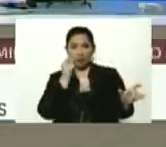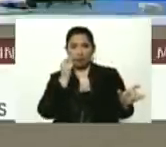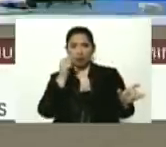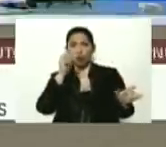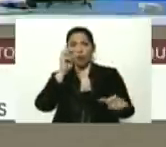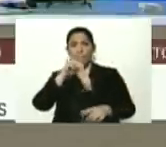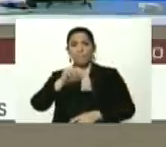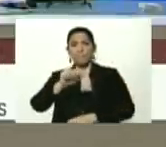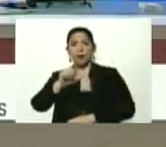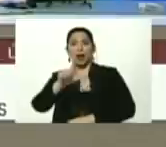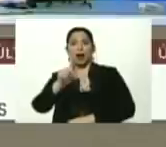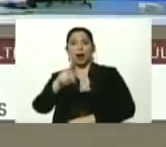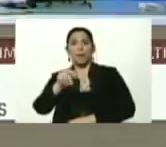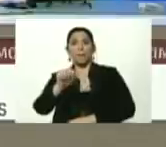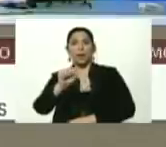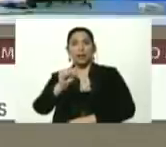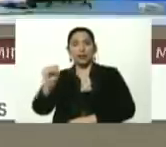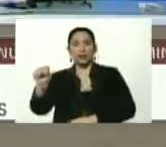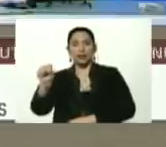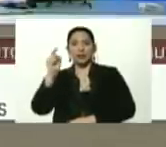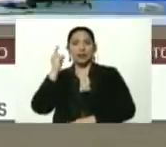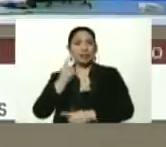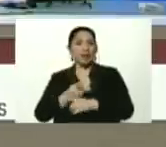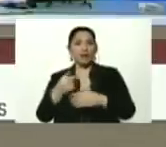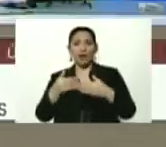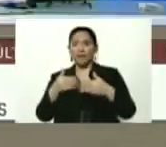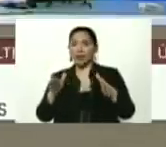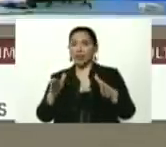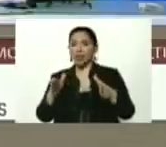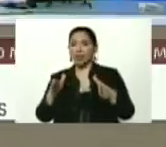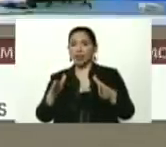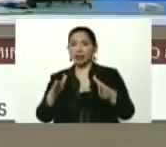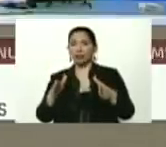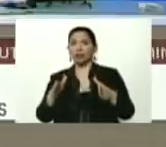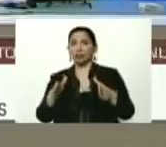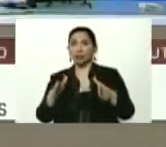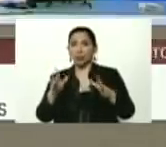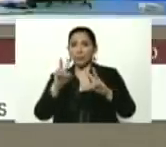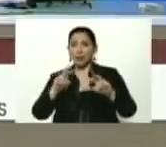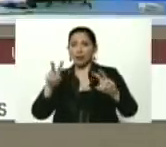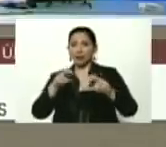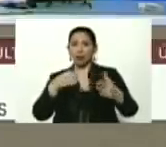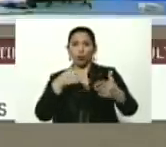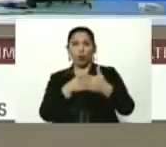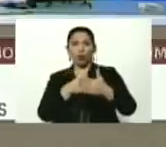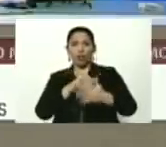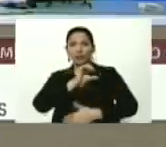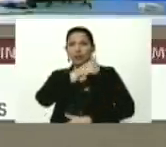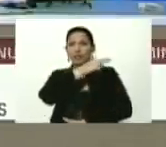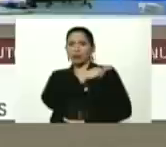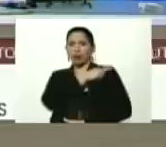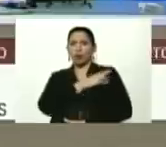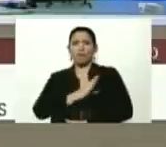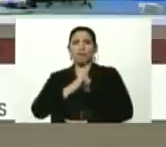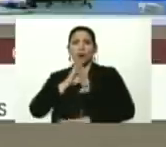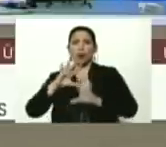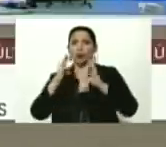debe abrirse una investigación contra el director del Banco Mundial. Ha actuado en conchupancia